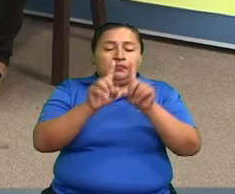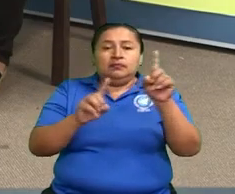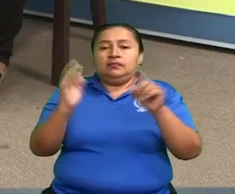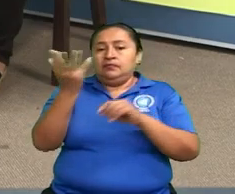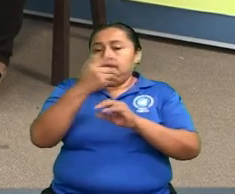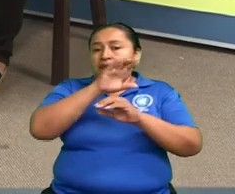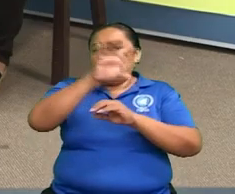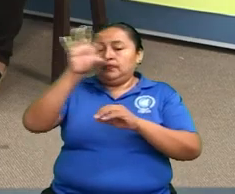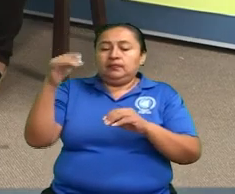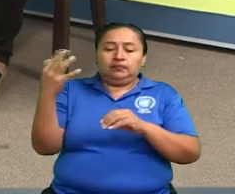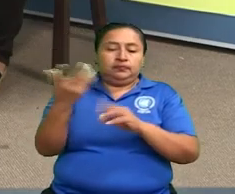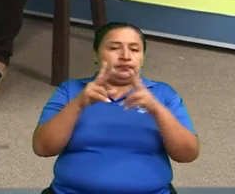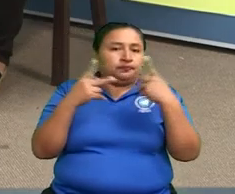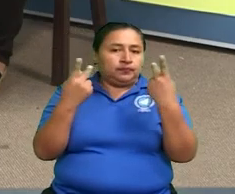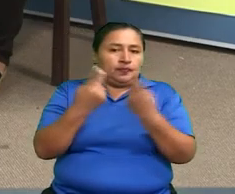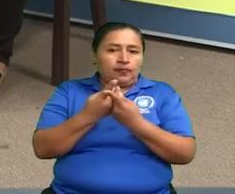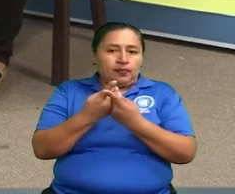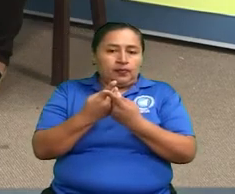las comunidades.